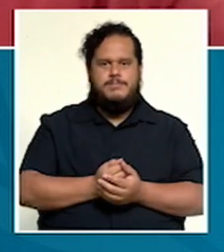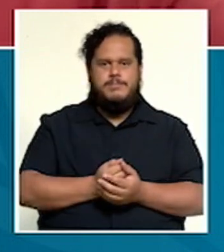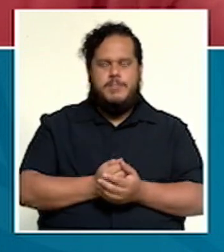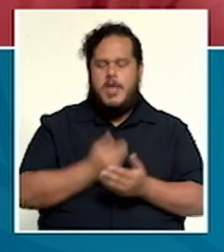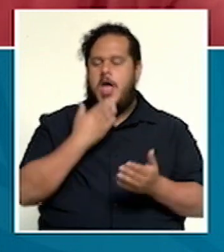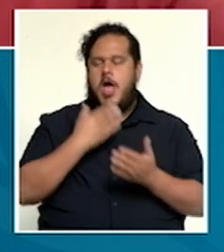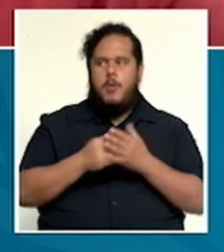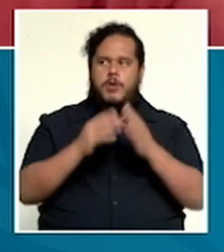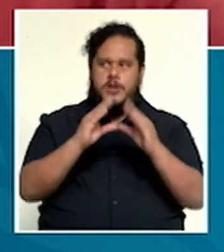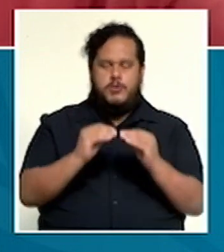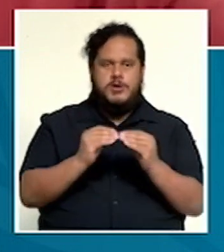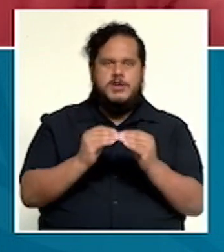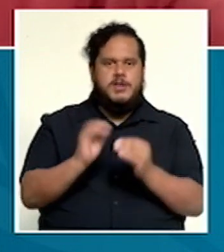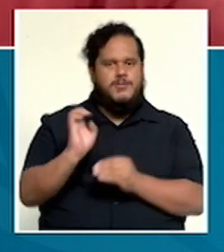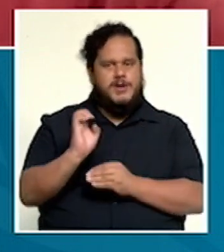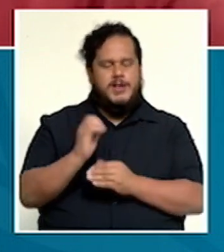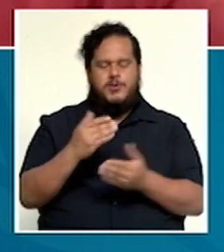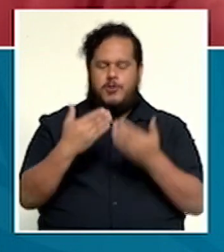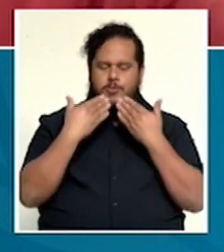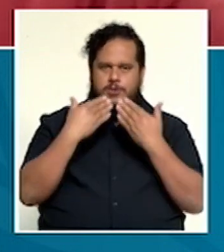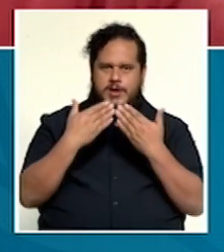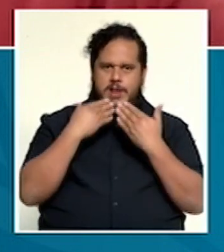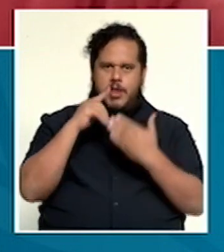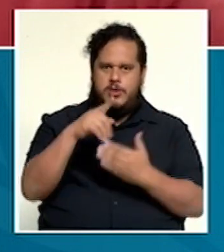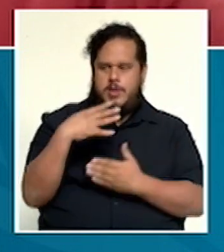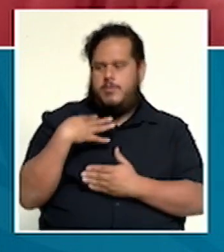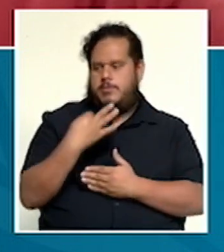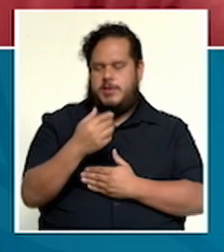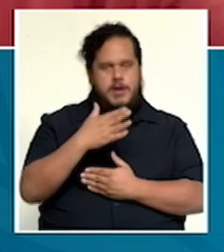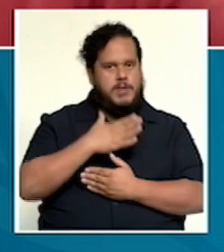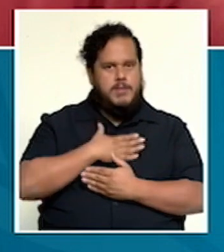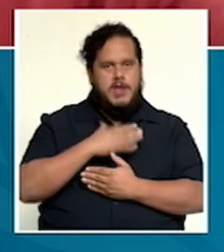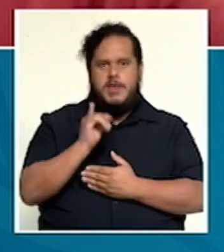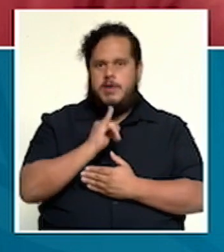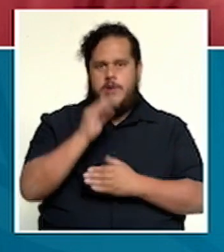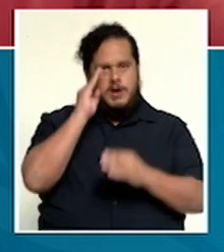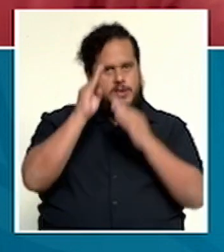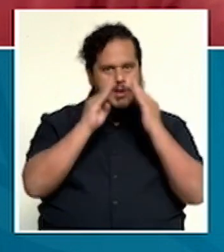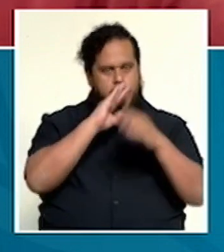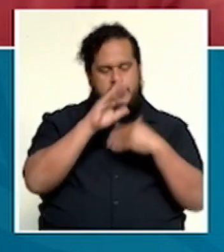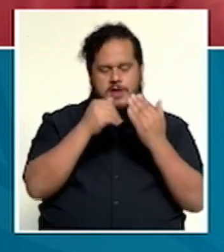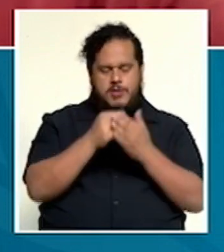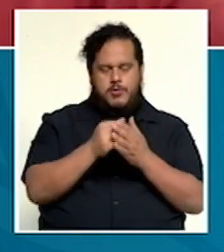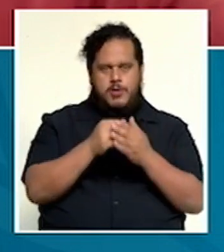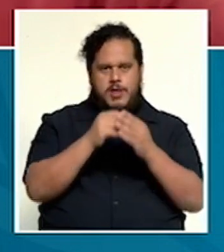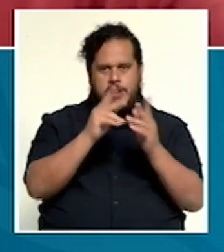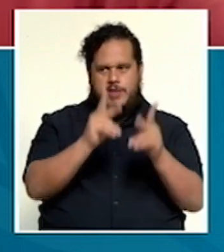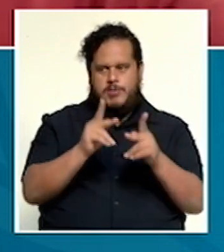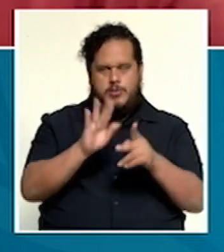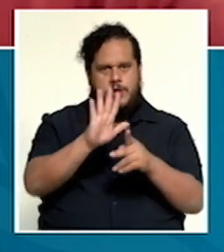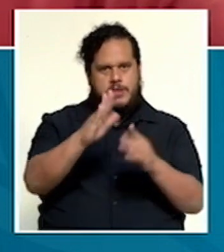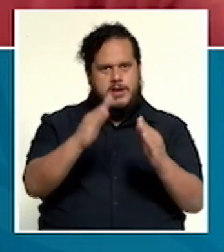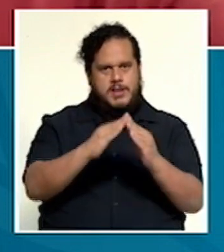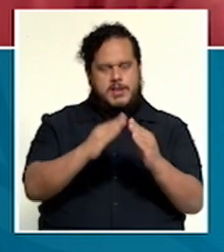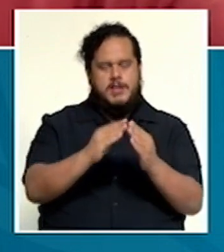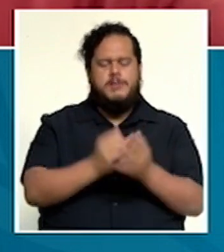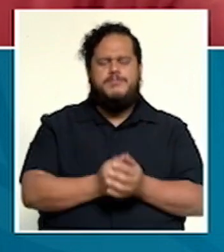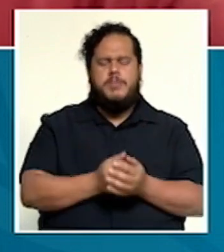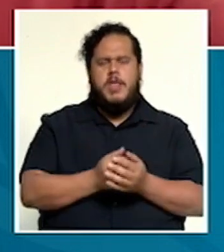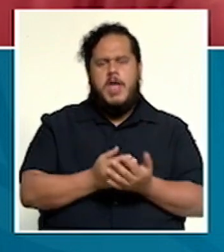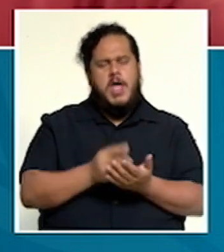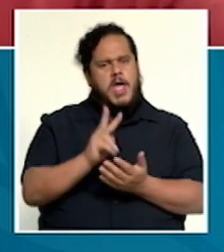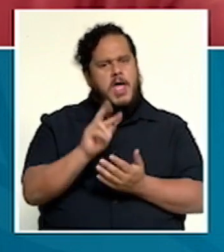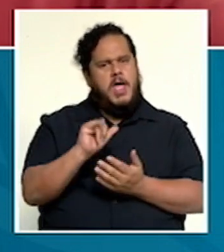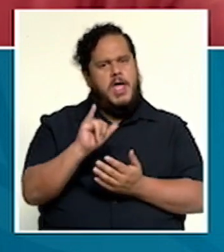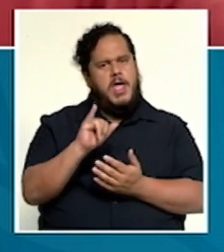Buenas noches, don Ernesto, muchas gracias a usted por la invitación y también saludos a toda su audiencia. Doña Vicky, alguna gente